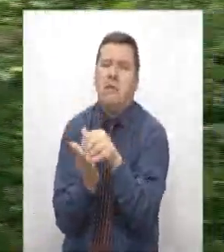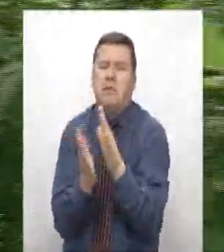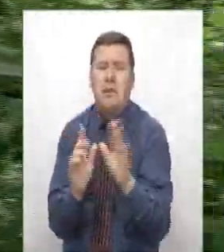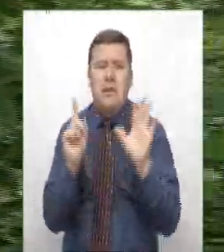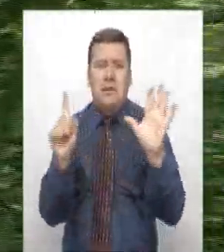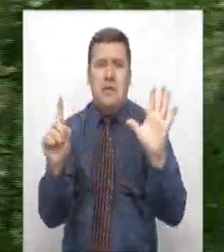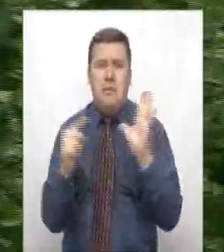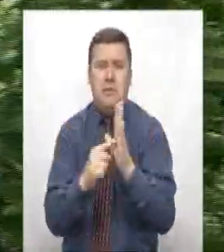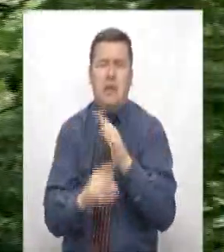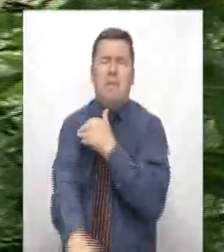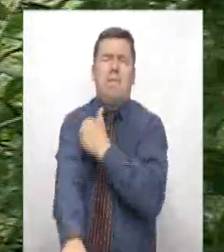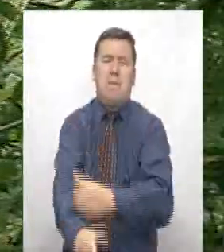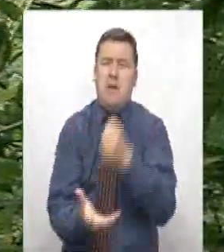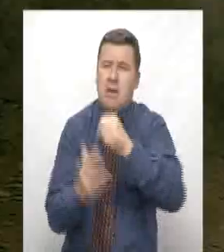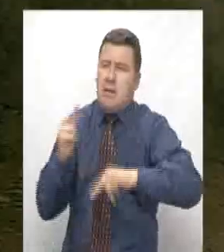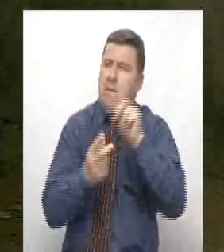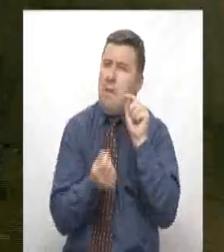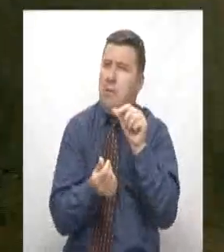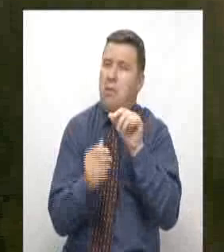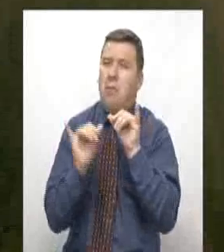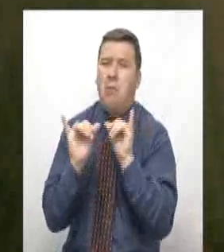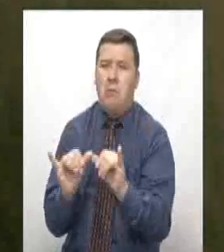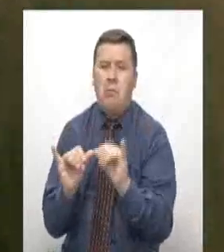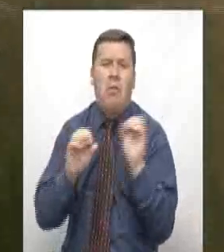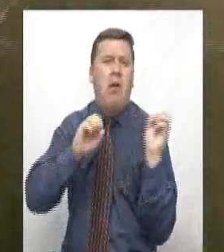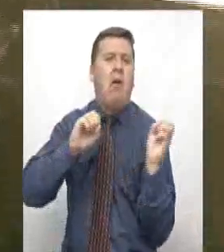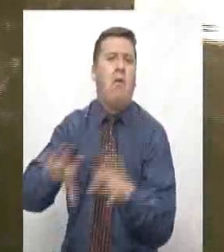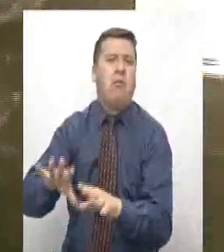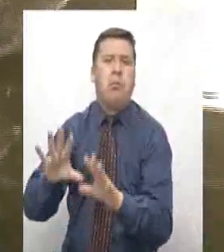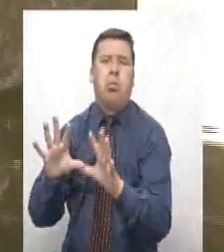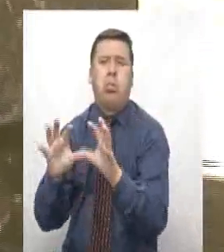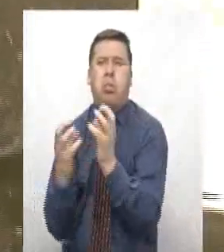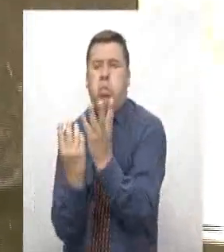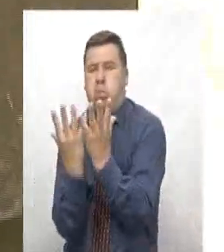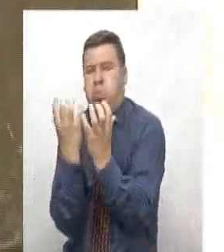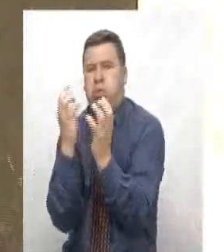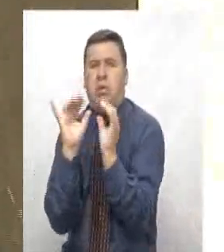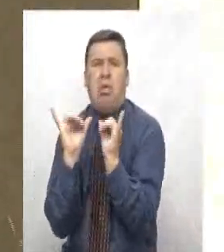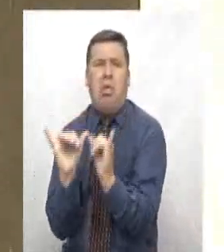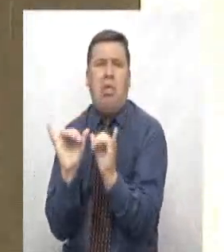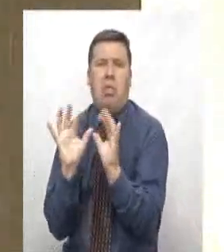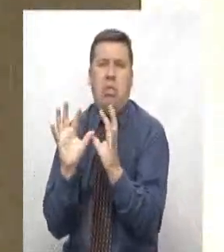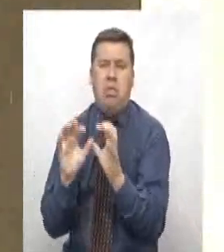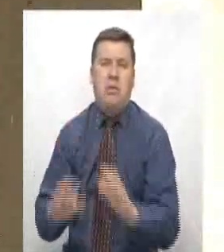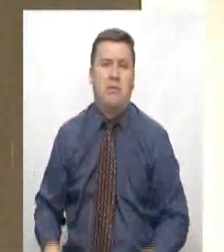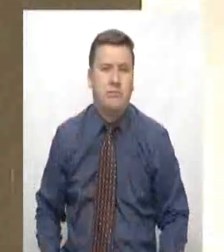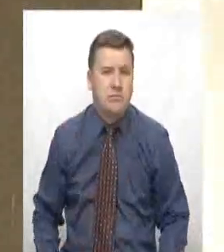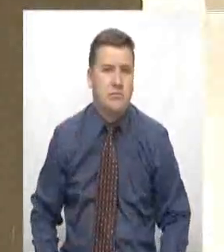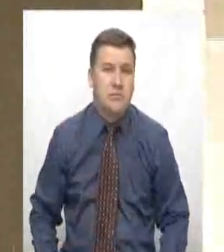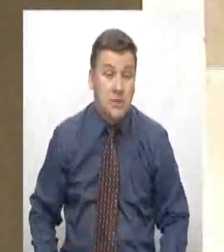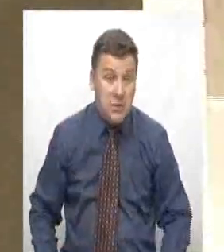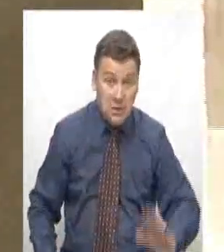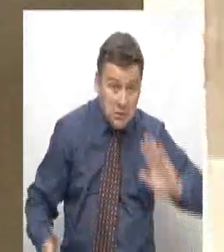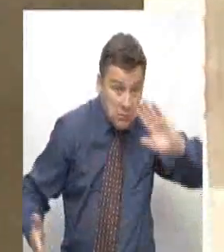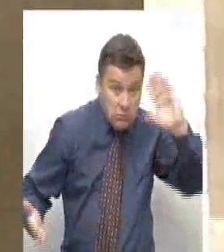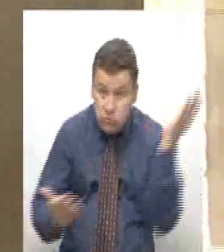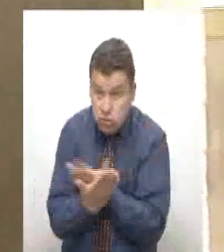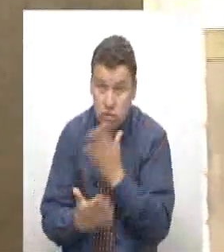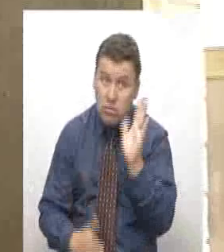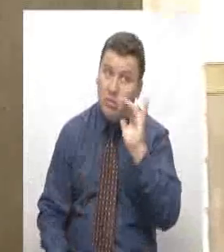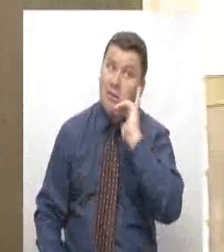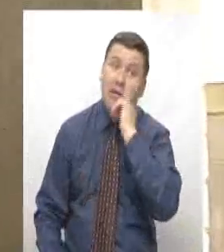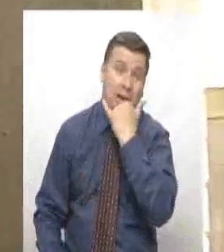más de 6.000 millones de pesos, está sumida en el abandono, la maleza y el deterioro. Tumbarlo sería un error, ¿no?